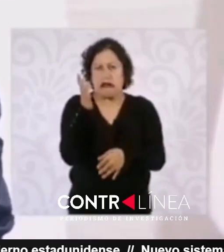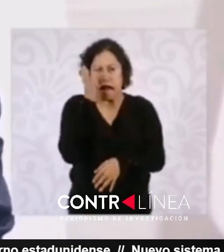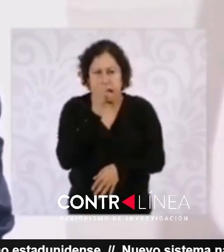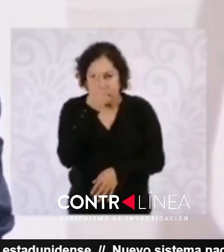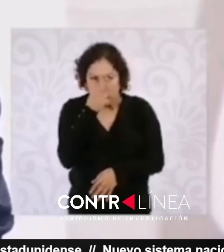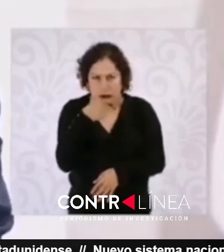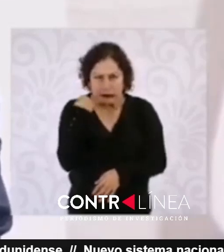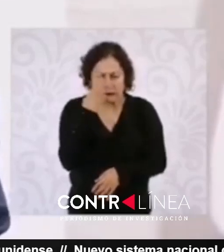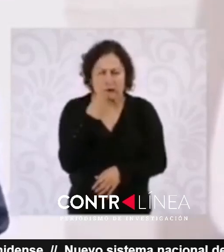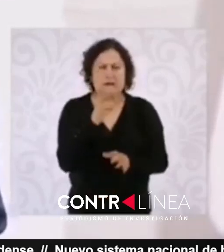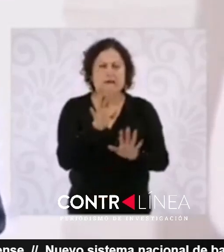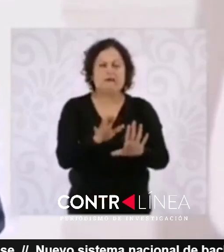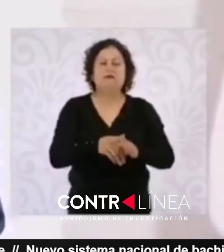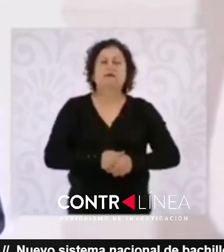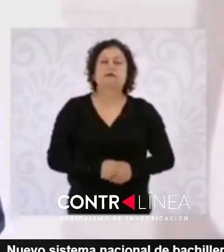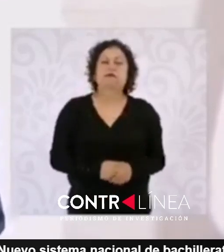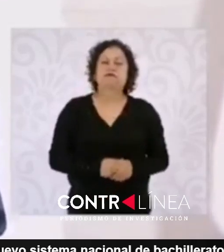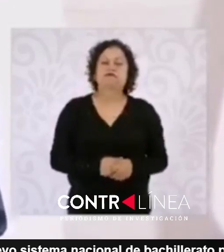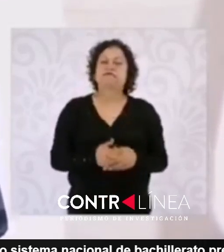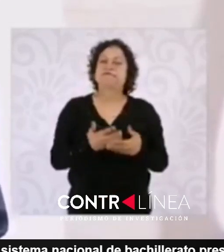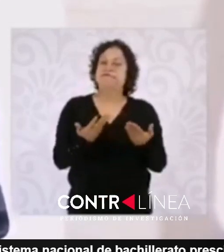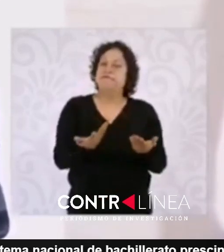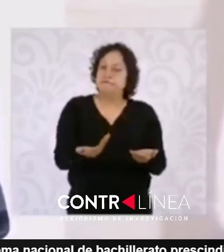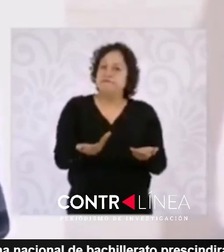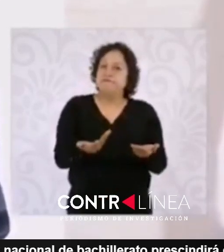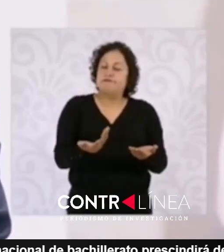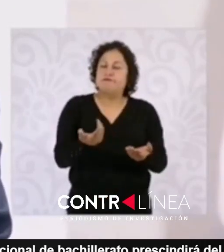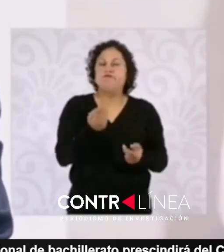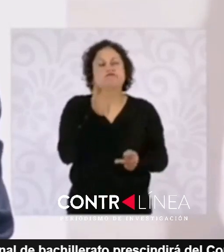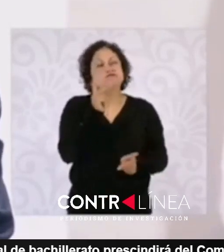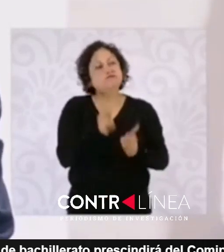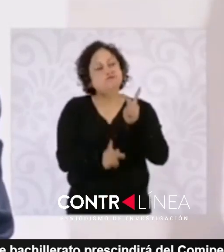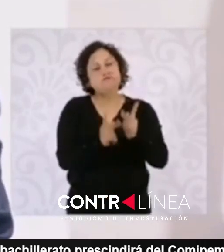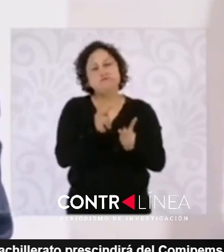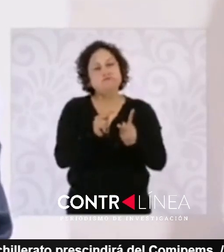Estuvimos hablando de pues, los temas de interés común.